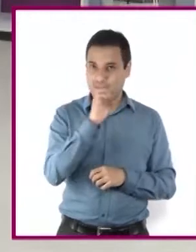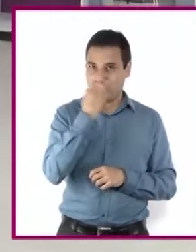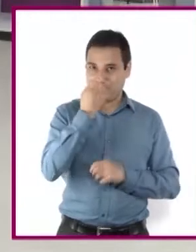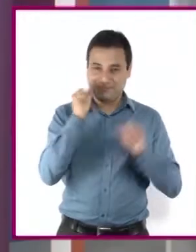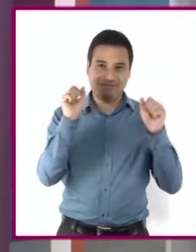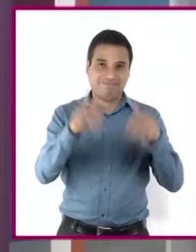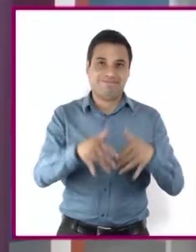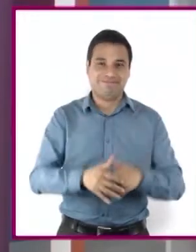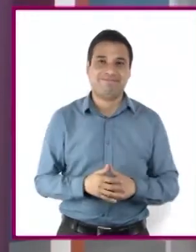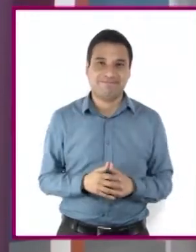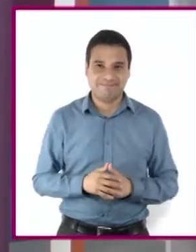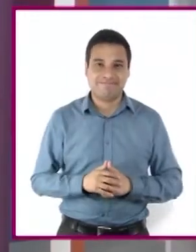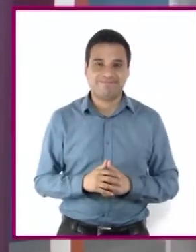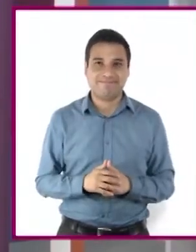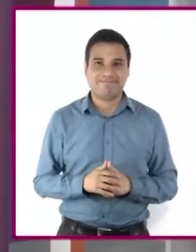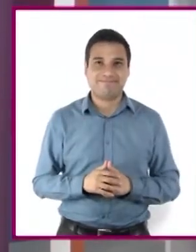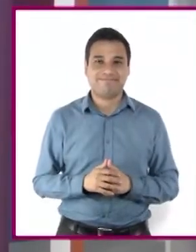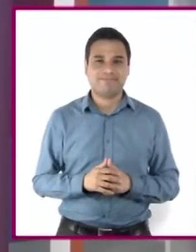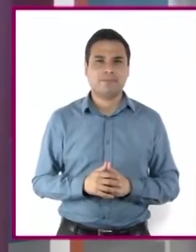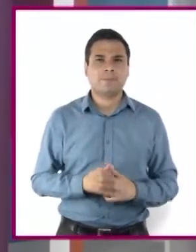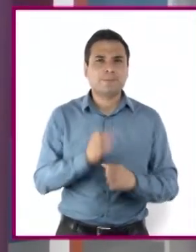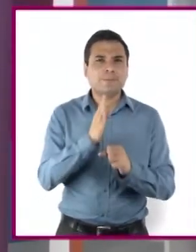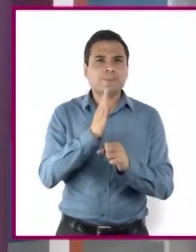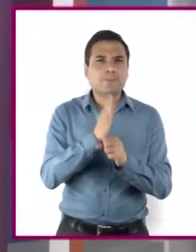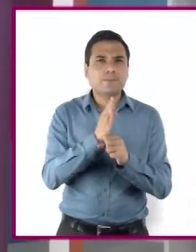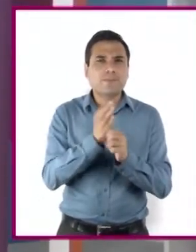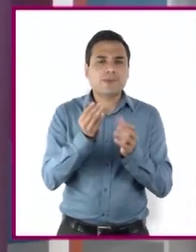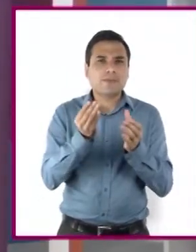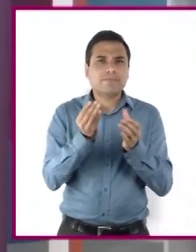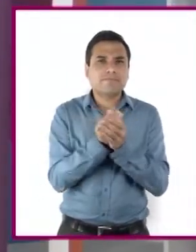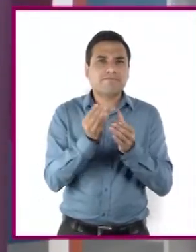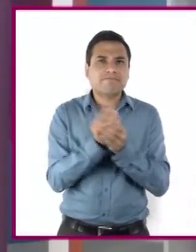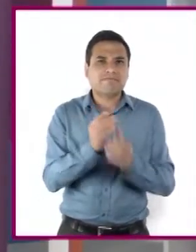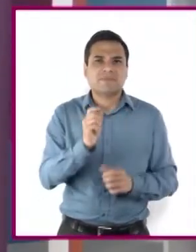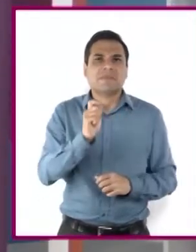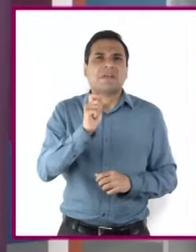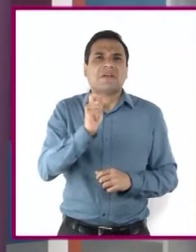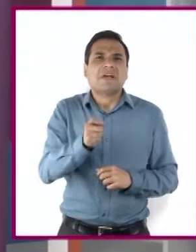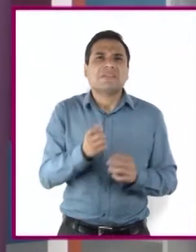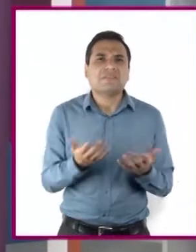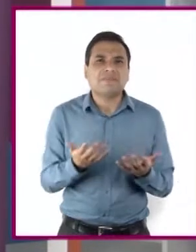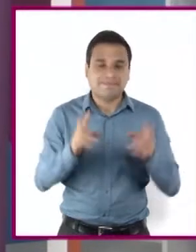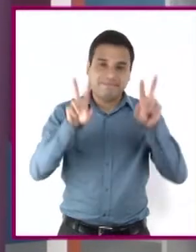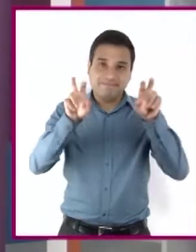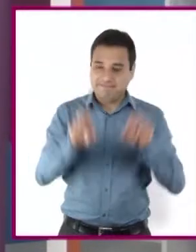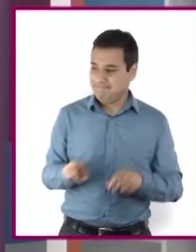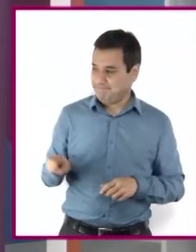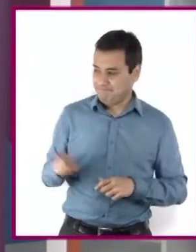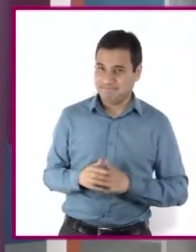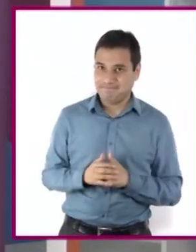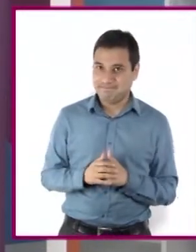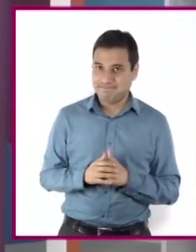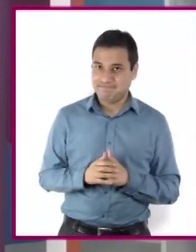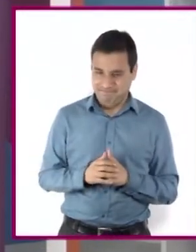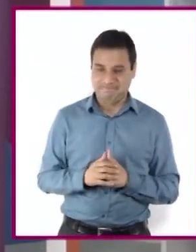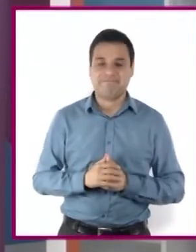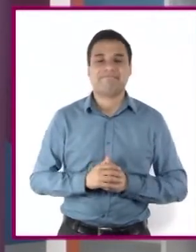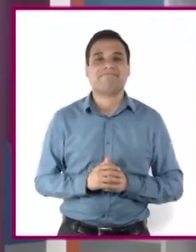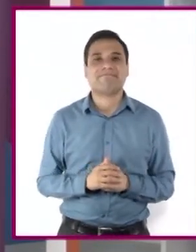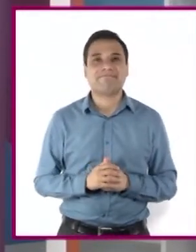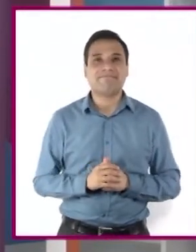aulas. En la sesión de hoy, seguiremos con la serie Lo que quedó en el tintero, en su segunda